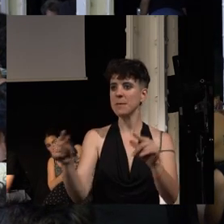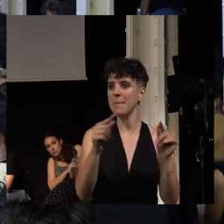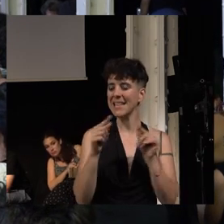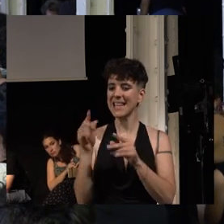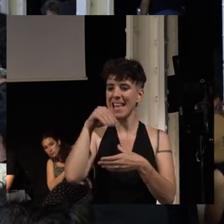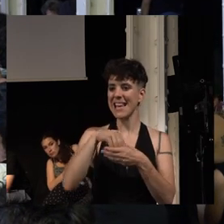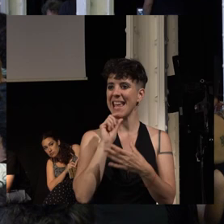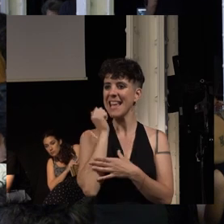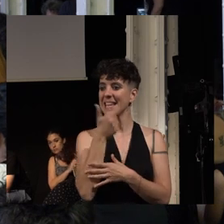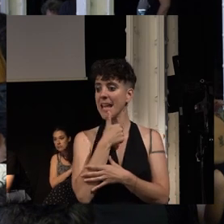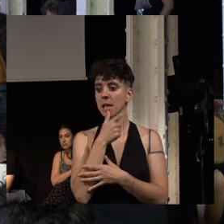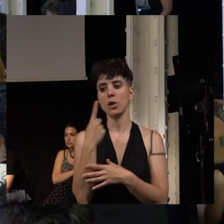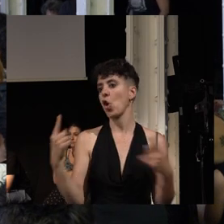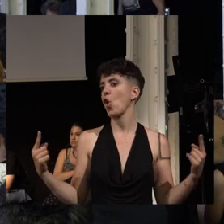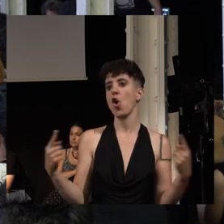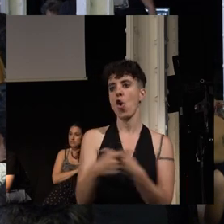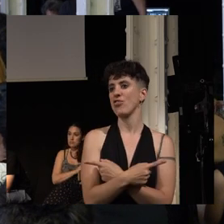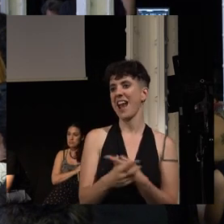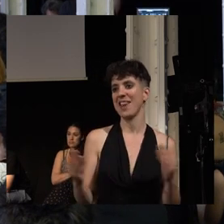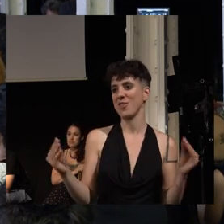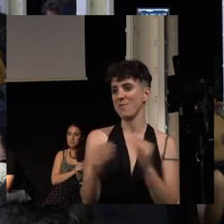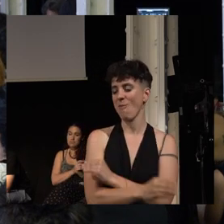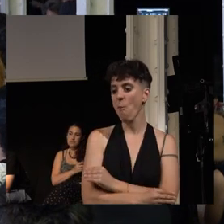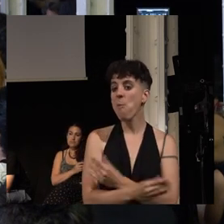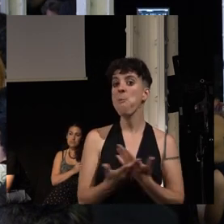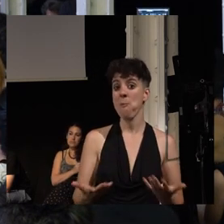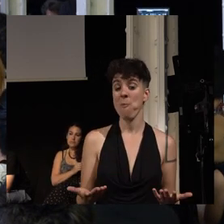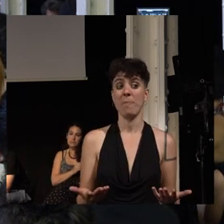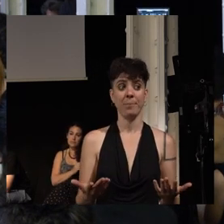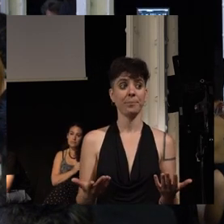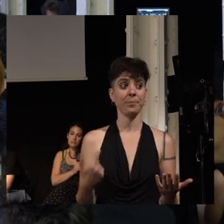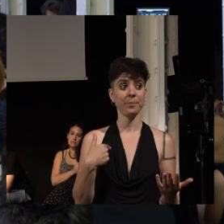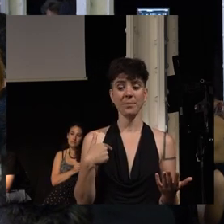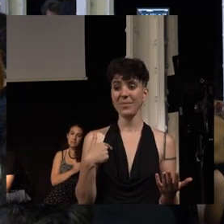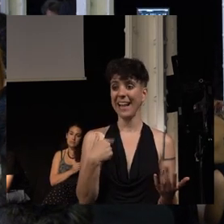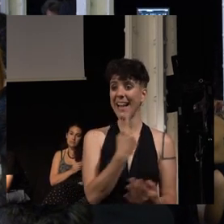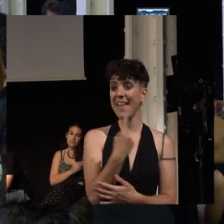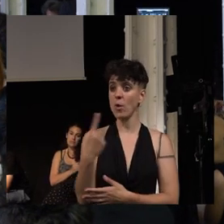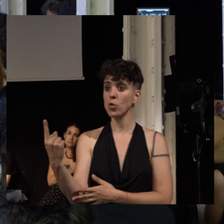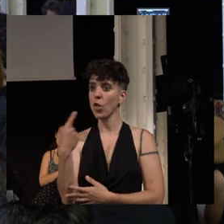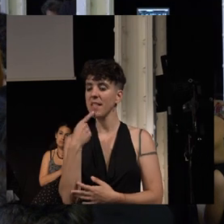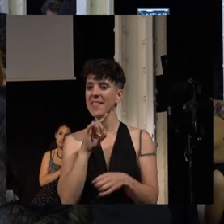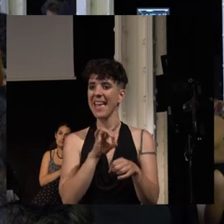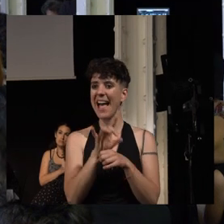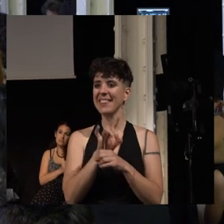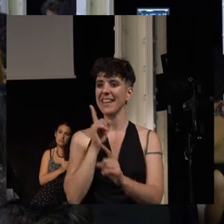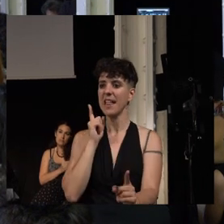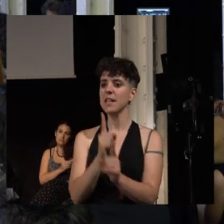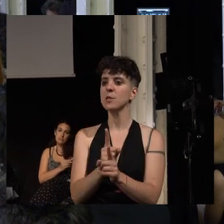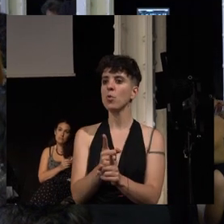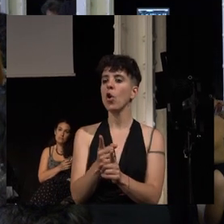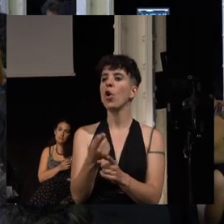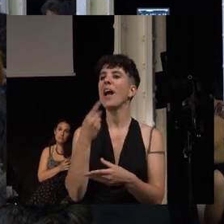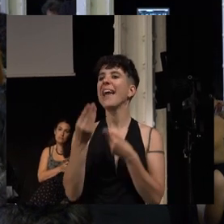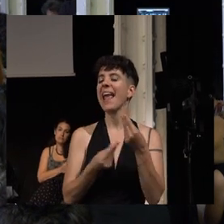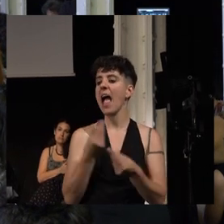mesas, es lo contrario. Entonces, cada vez que cada uno de ustedes dice antirracismo, realmente lo que está haciendo es dar